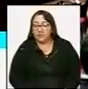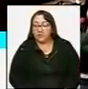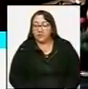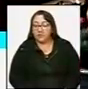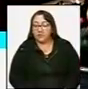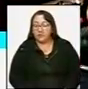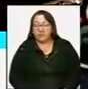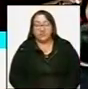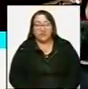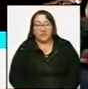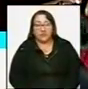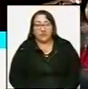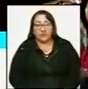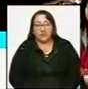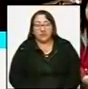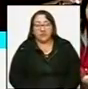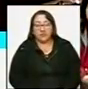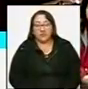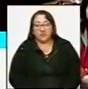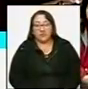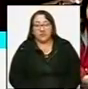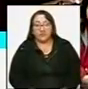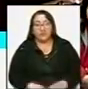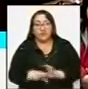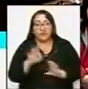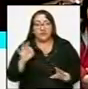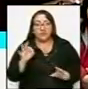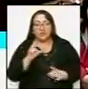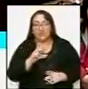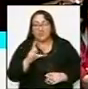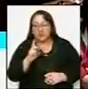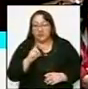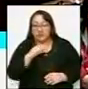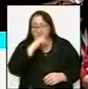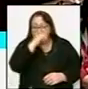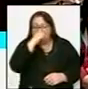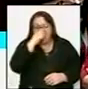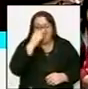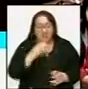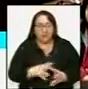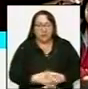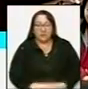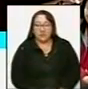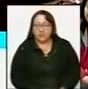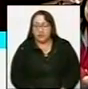favor. A favor. Se retira el literal D.